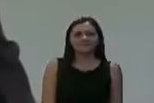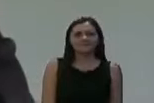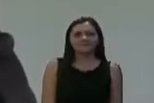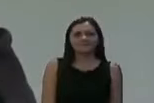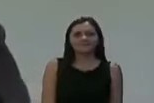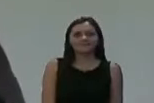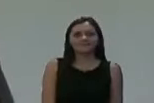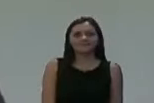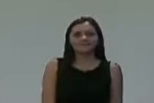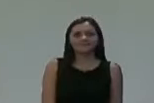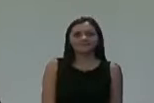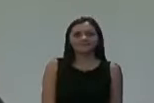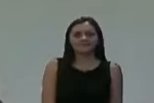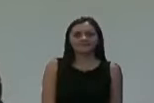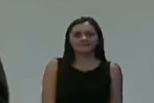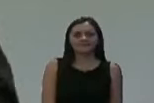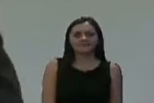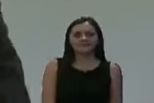mamuna